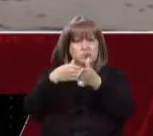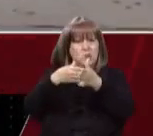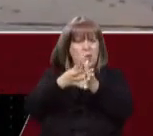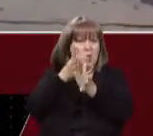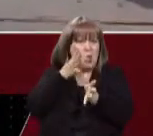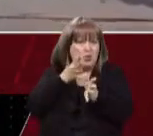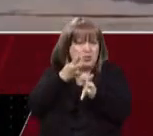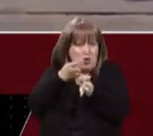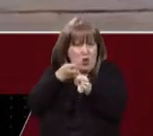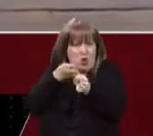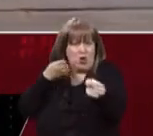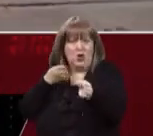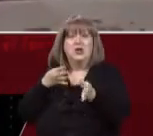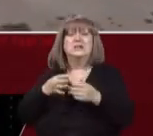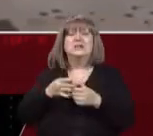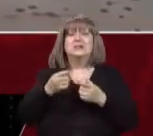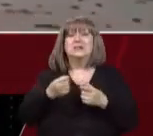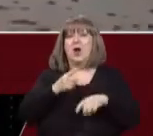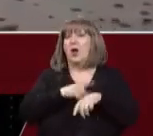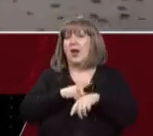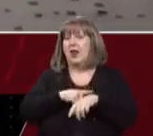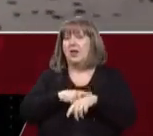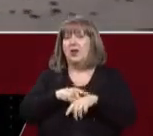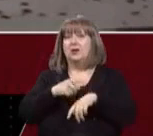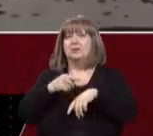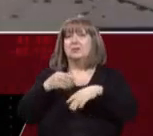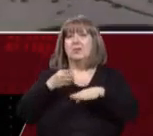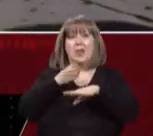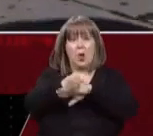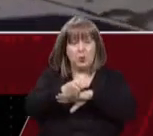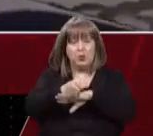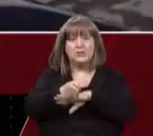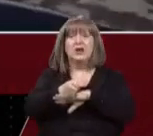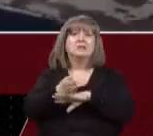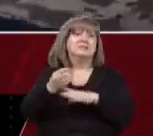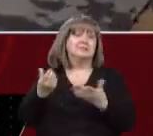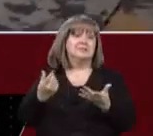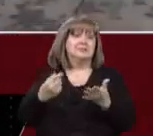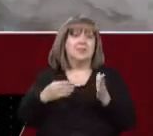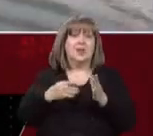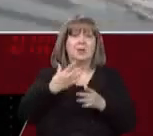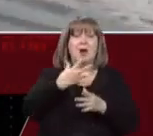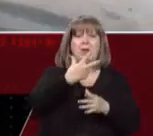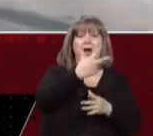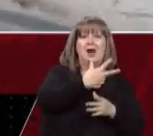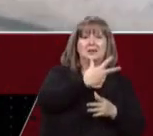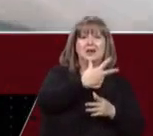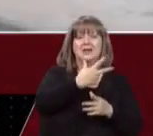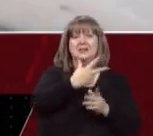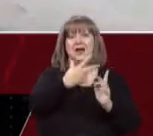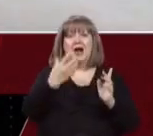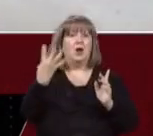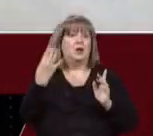inmigraciones se tiene en cuenta que el horario de pasado de cruce pico es entre las 15 y las 16